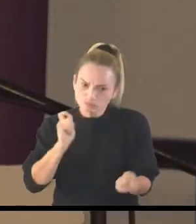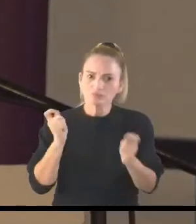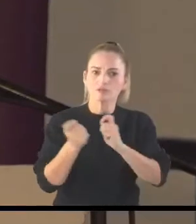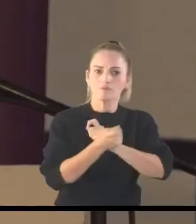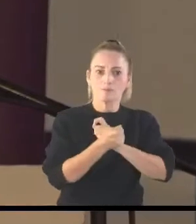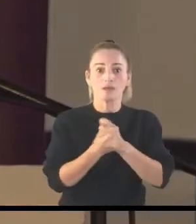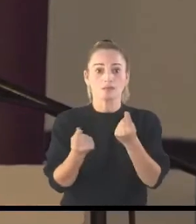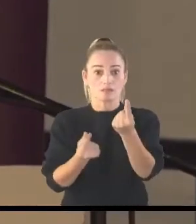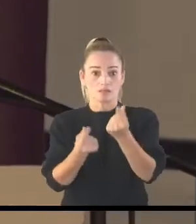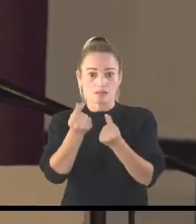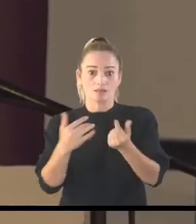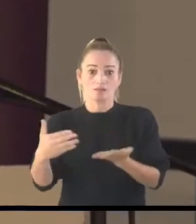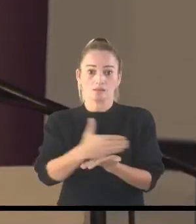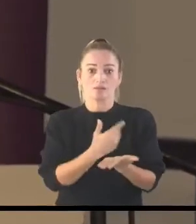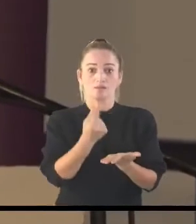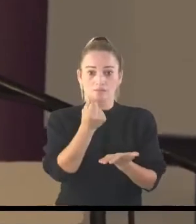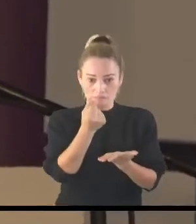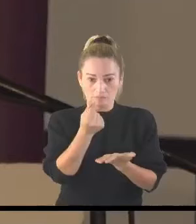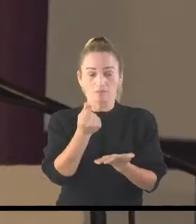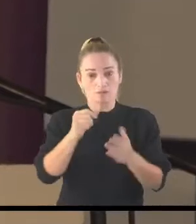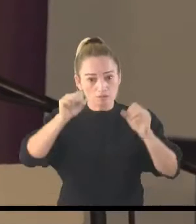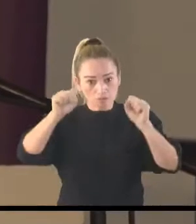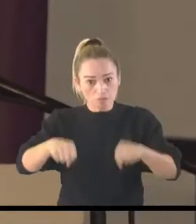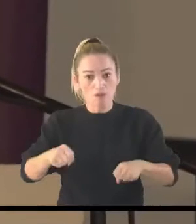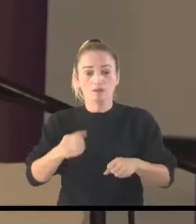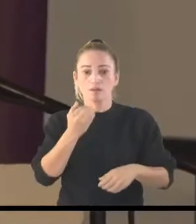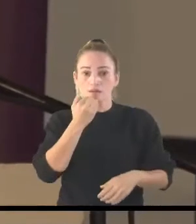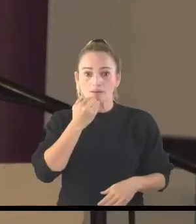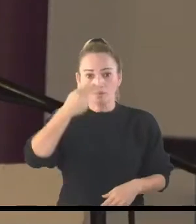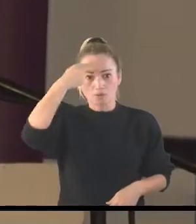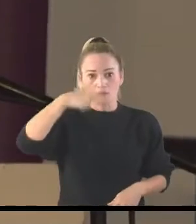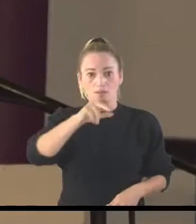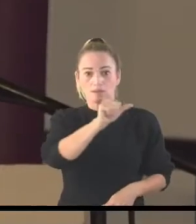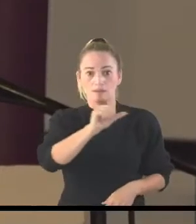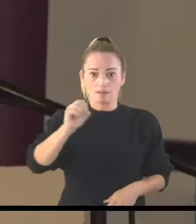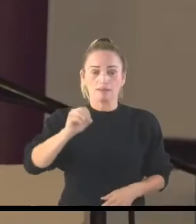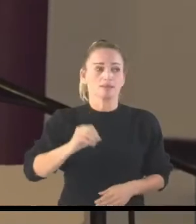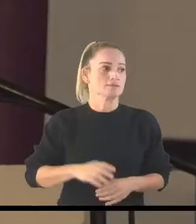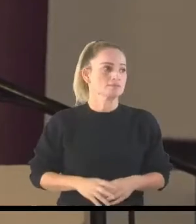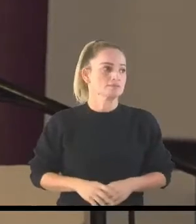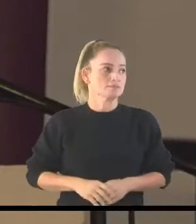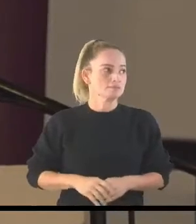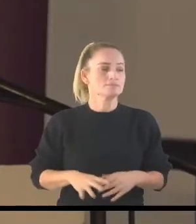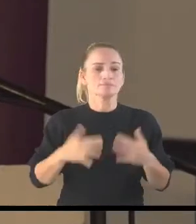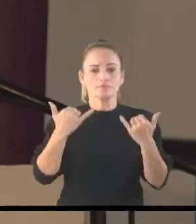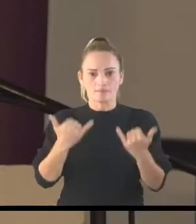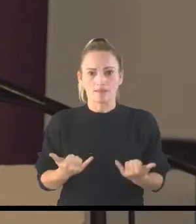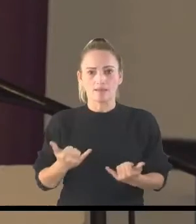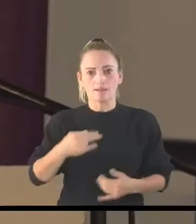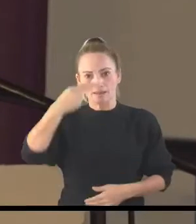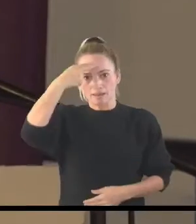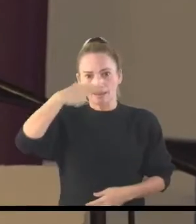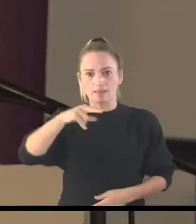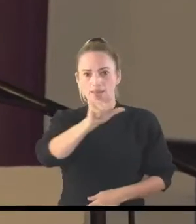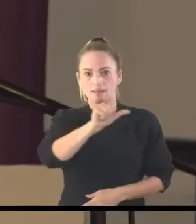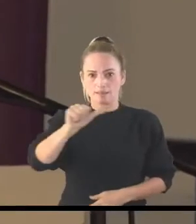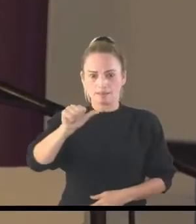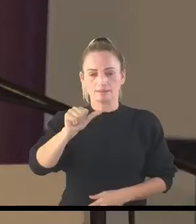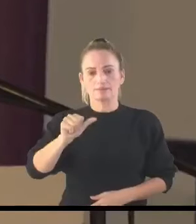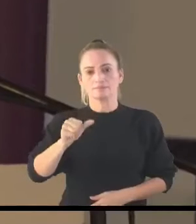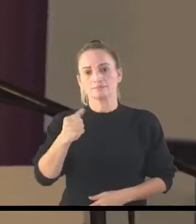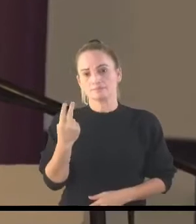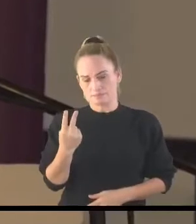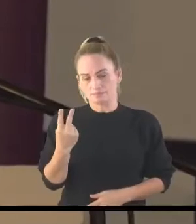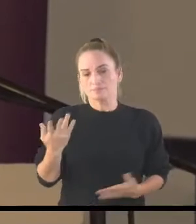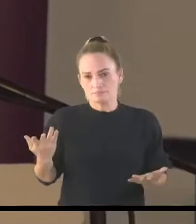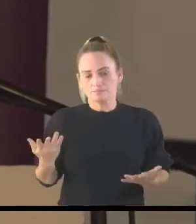estabilidad económica para nosotros, para nuestras hijas, que tenemos 2 hijas. Y